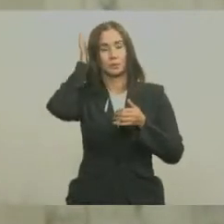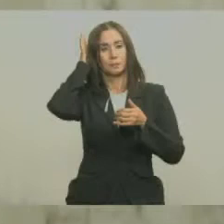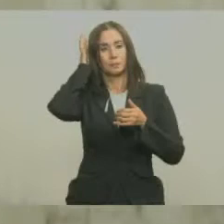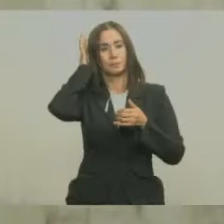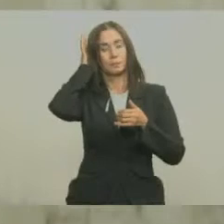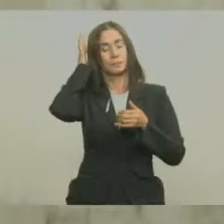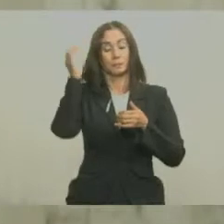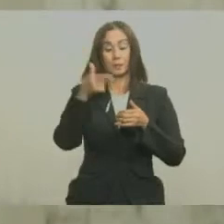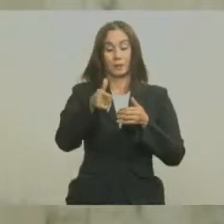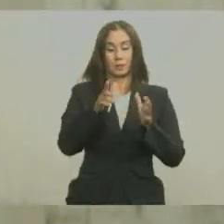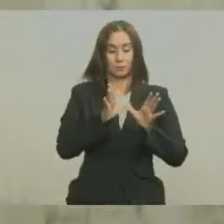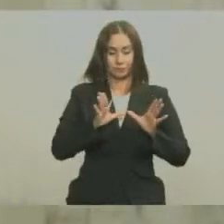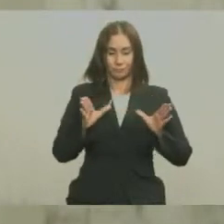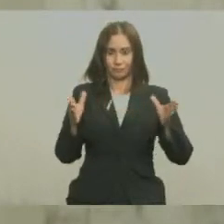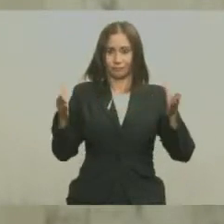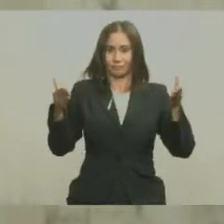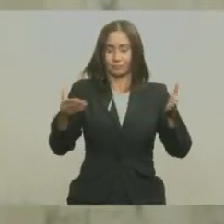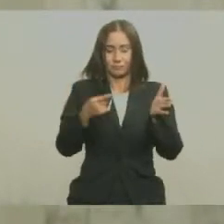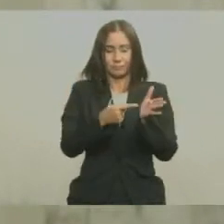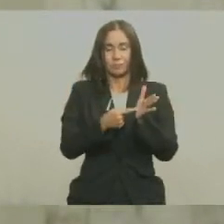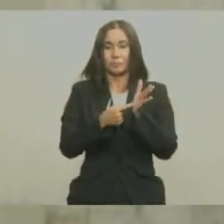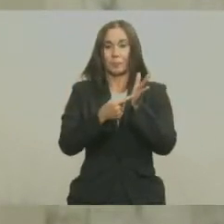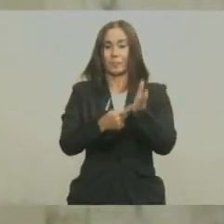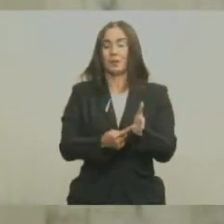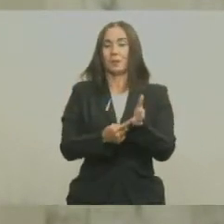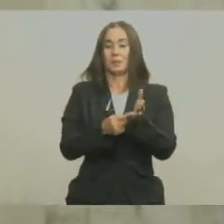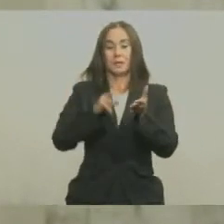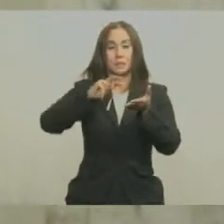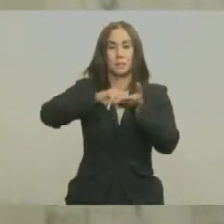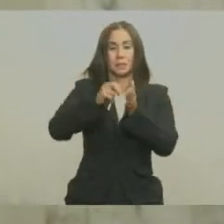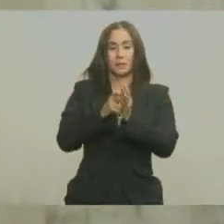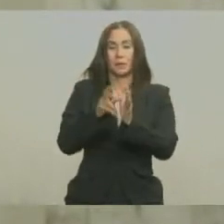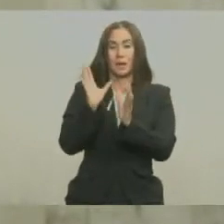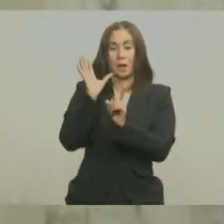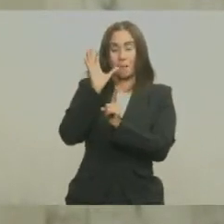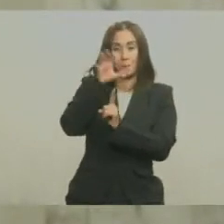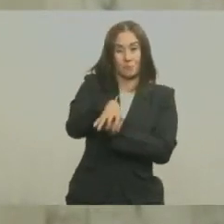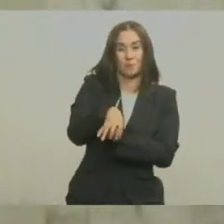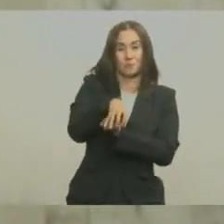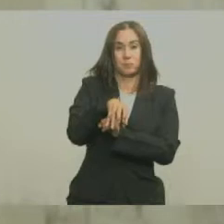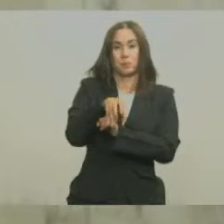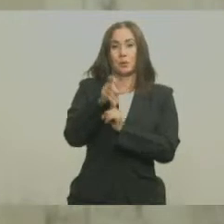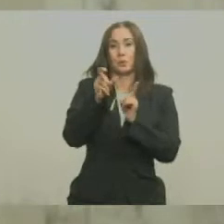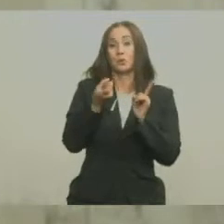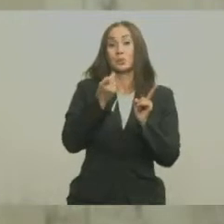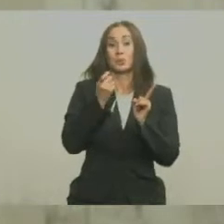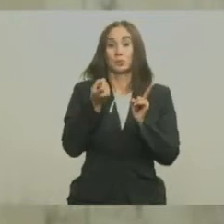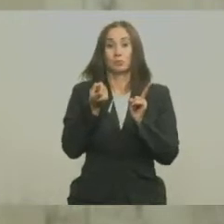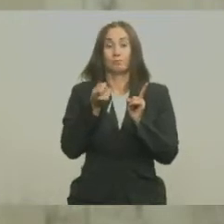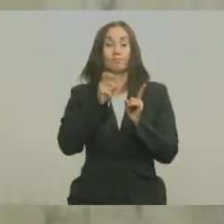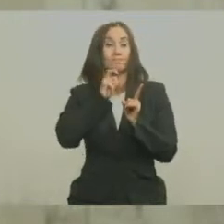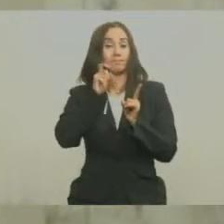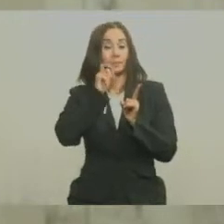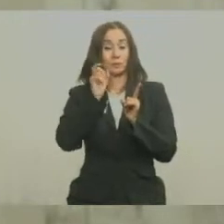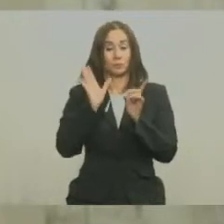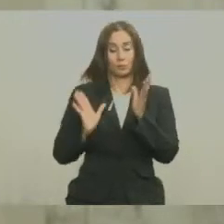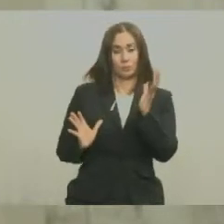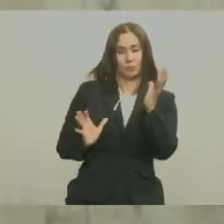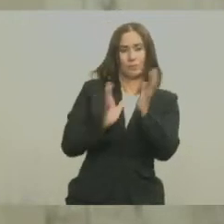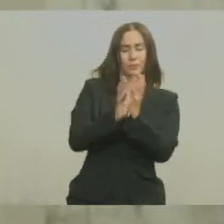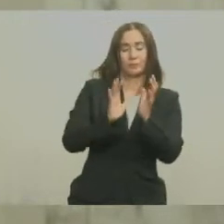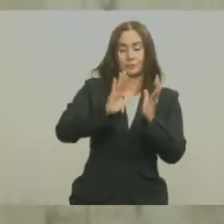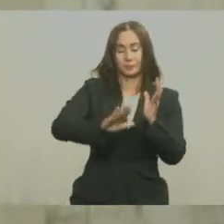estos escenarios se prestan para la explotación y el abuso sexual sistemático contra niñas y adolescentes.